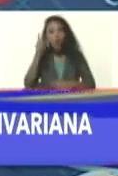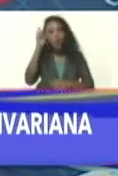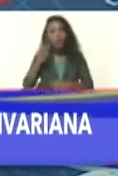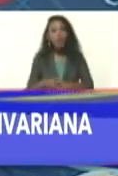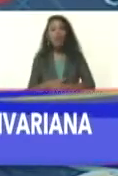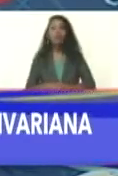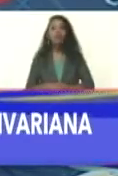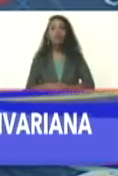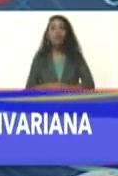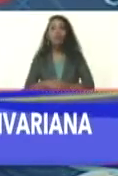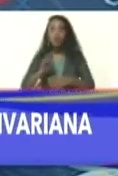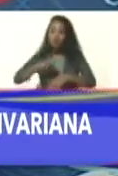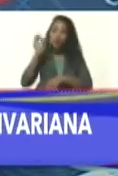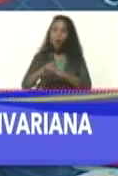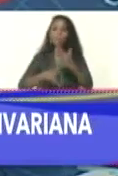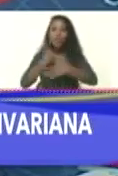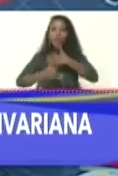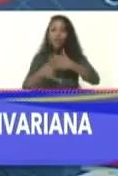de patria.